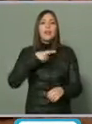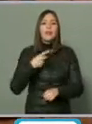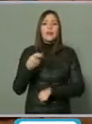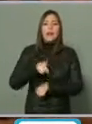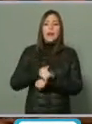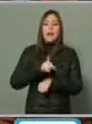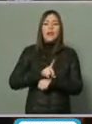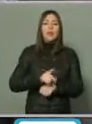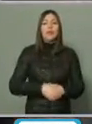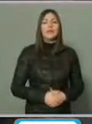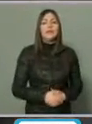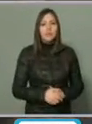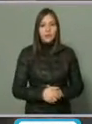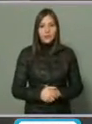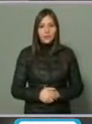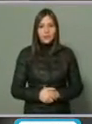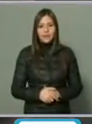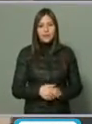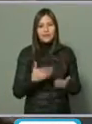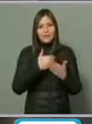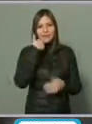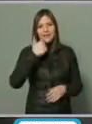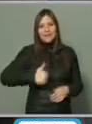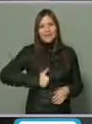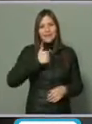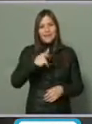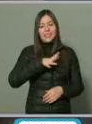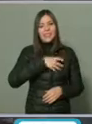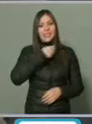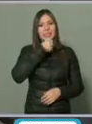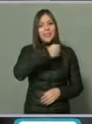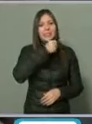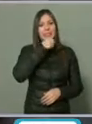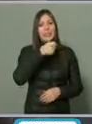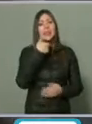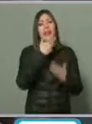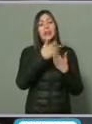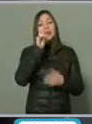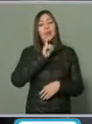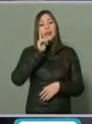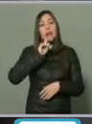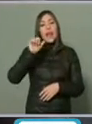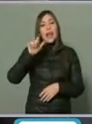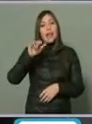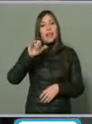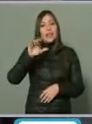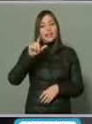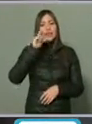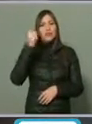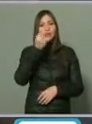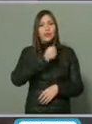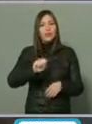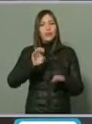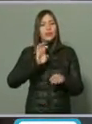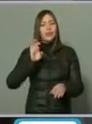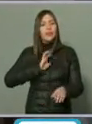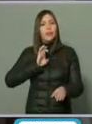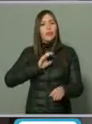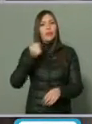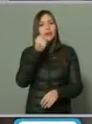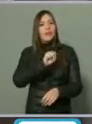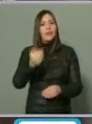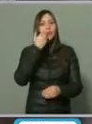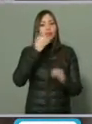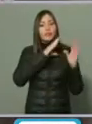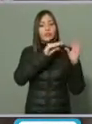Perfecto. Quiero aprovechar que estás aquí con nosotros para contarte que nuestra nutrióloga Alicia Ramírez Huerta está en el estudio. ¿Te gustaría hacerle alguna